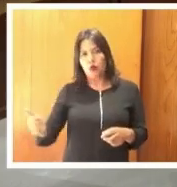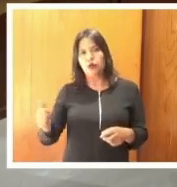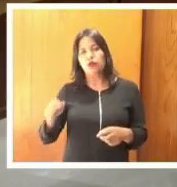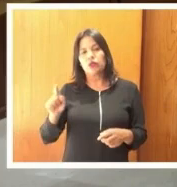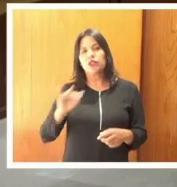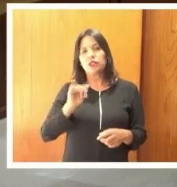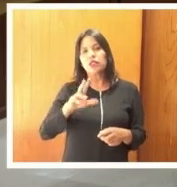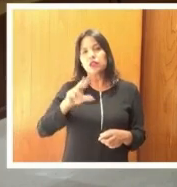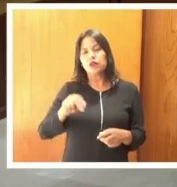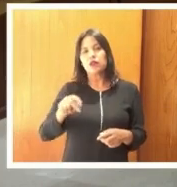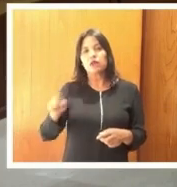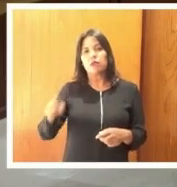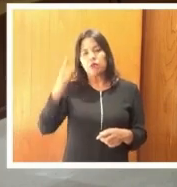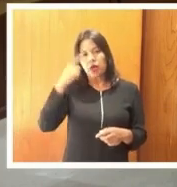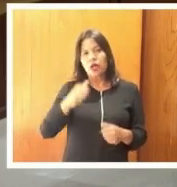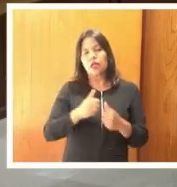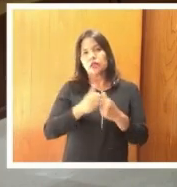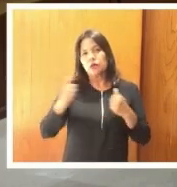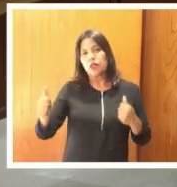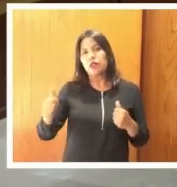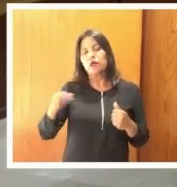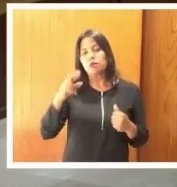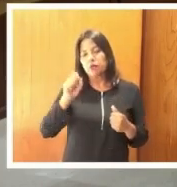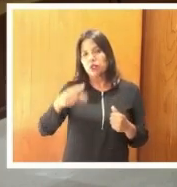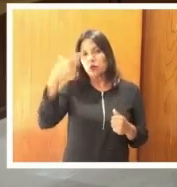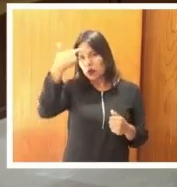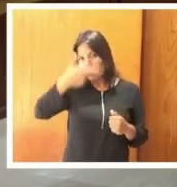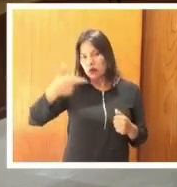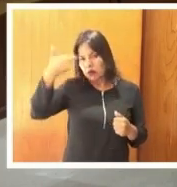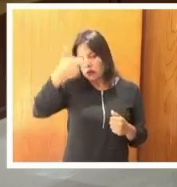aprobación de la separación del recurso de revisión